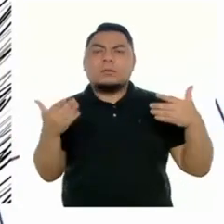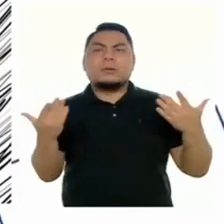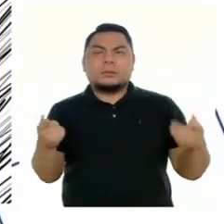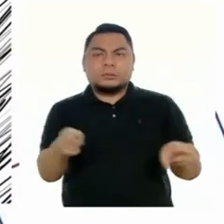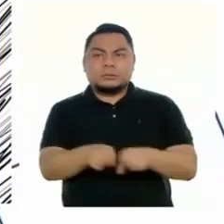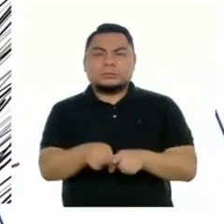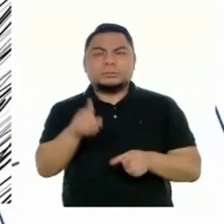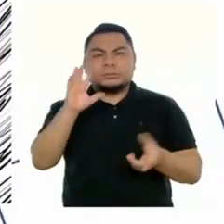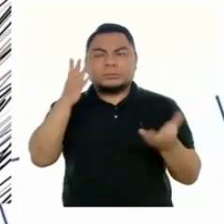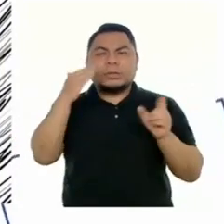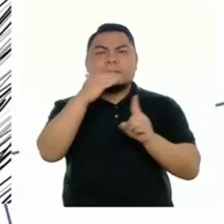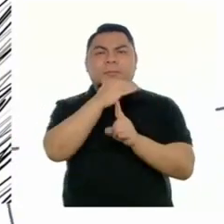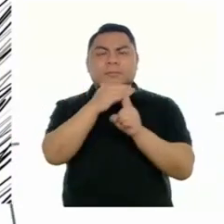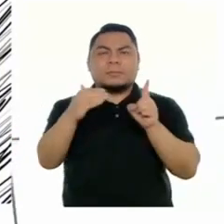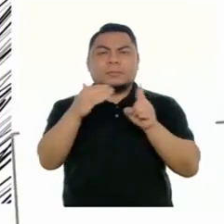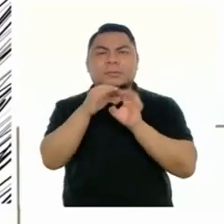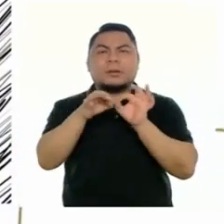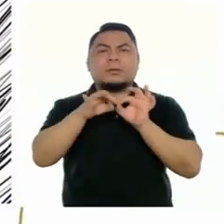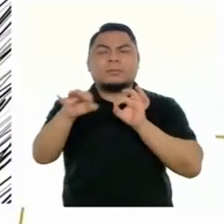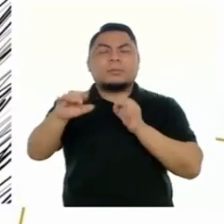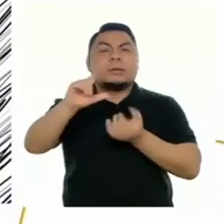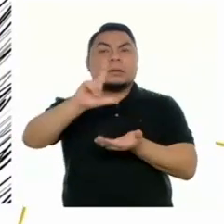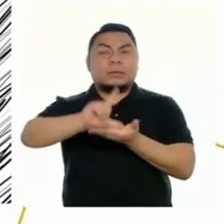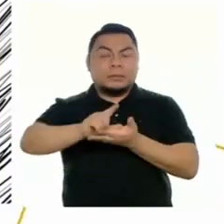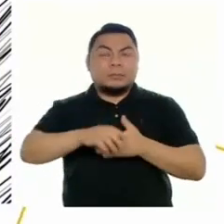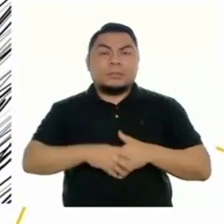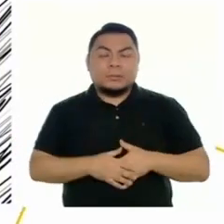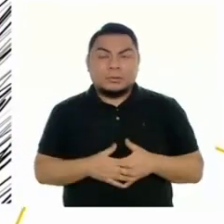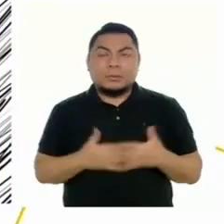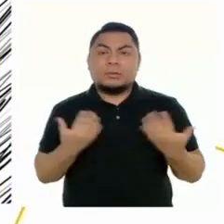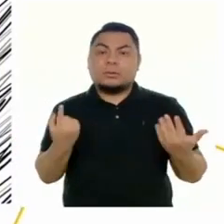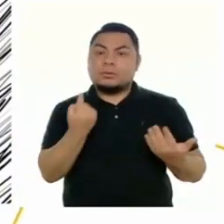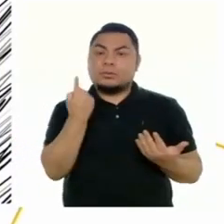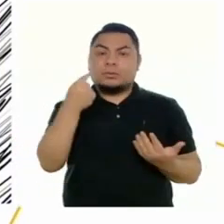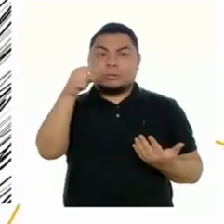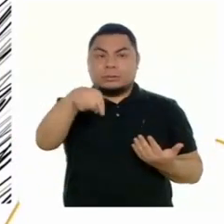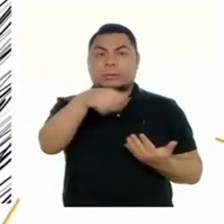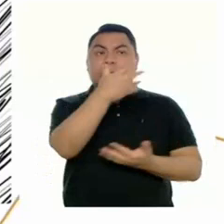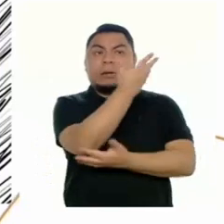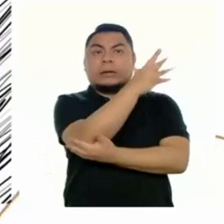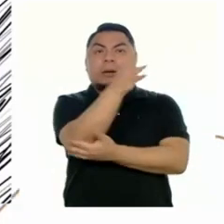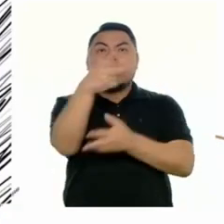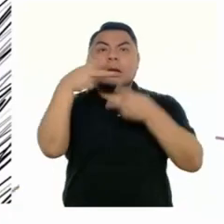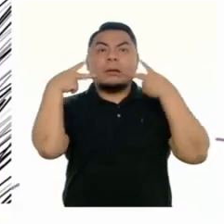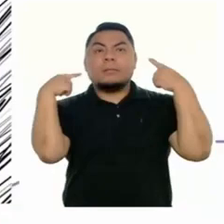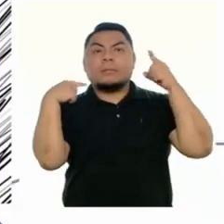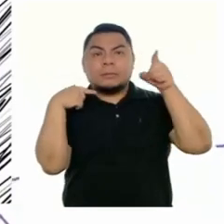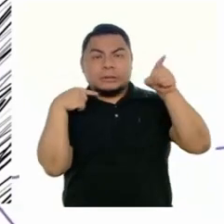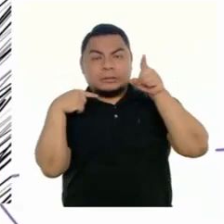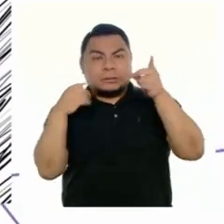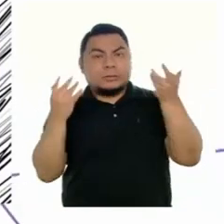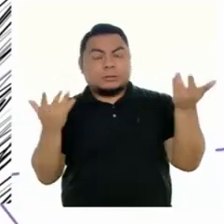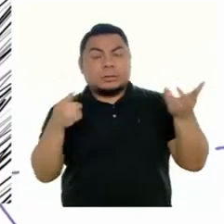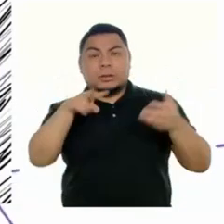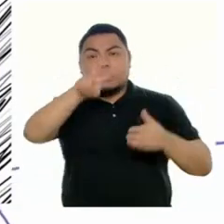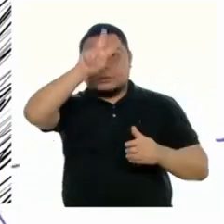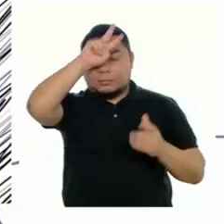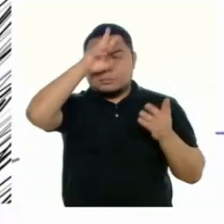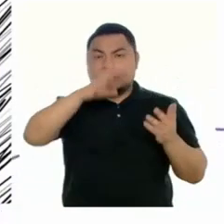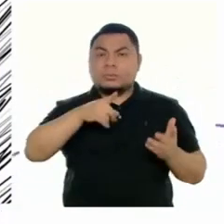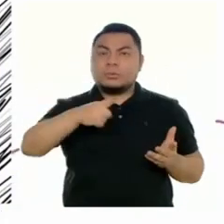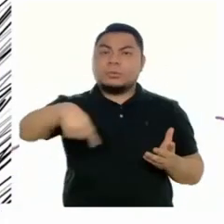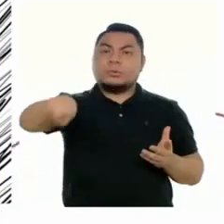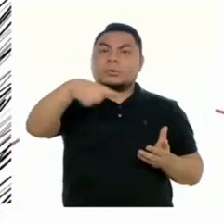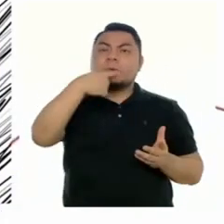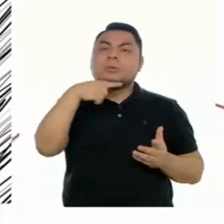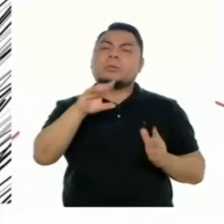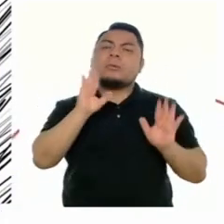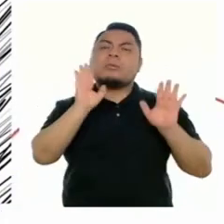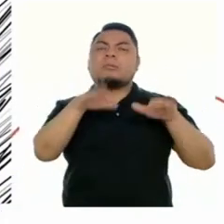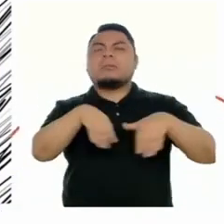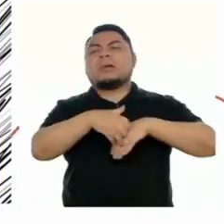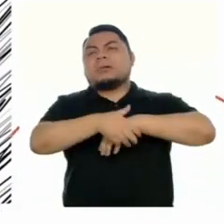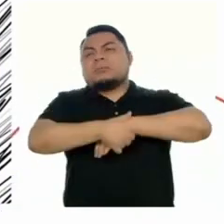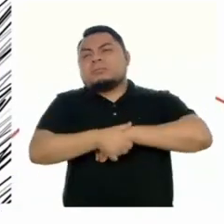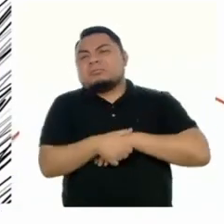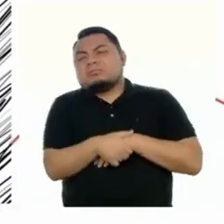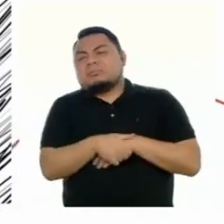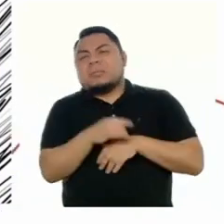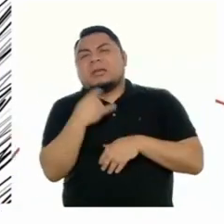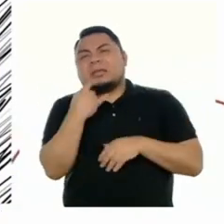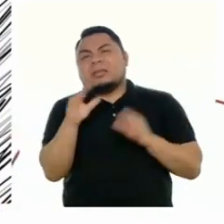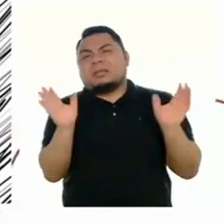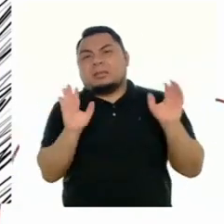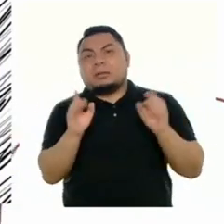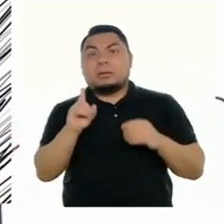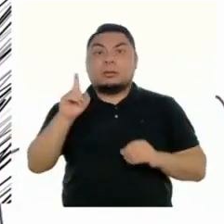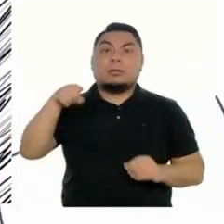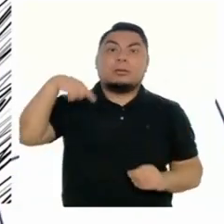el equivalente a la mitad de la provincia de Lima, solo en nuestra Amazonía. Si los peruanos nos quedamos con los brazos cruzados,